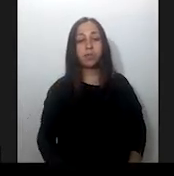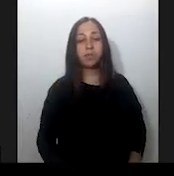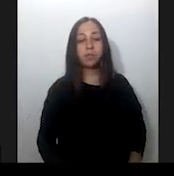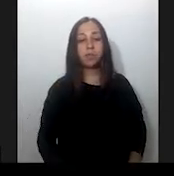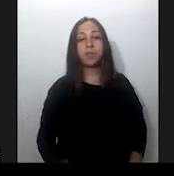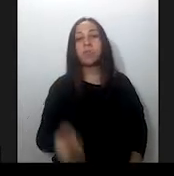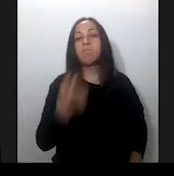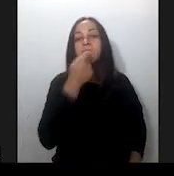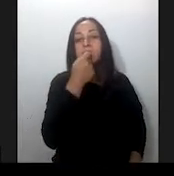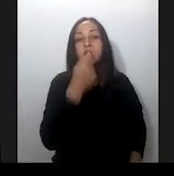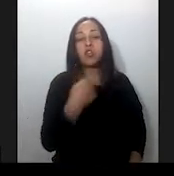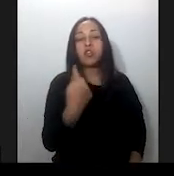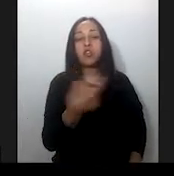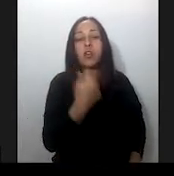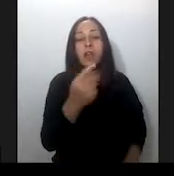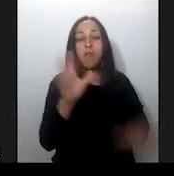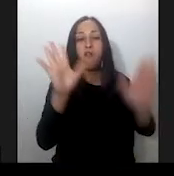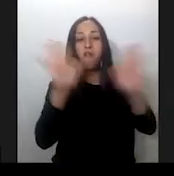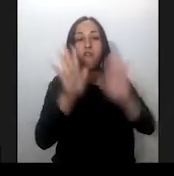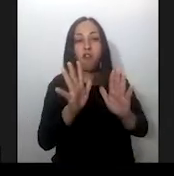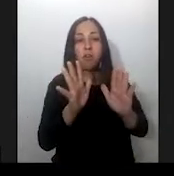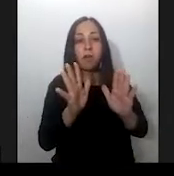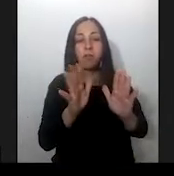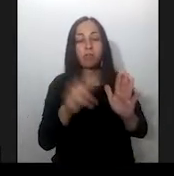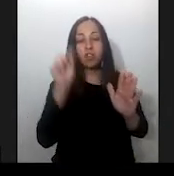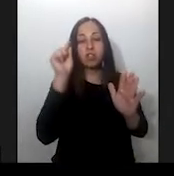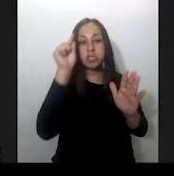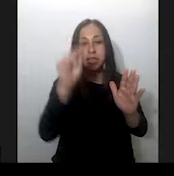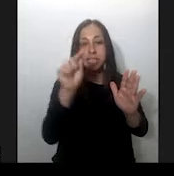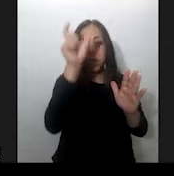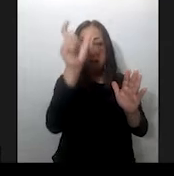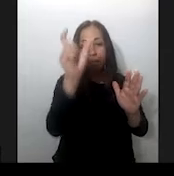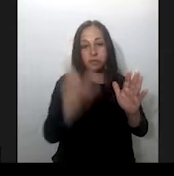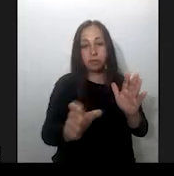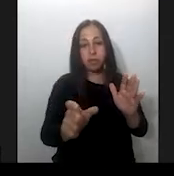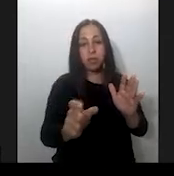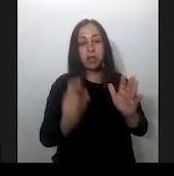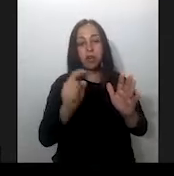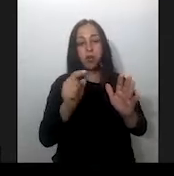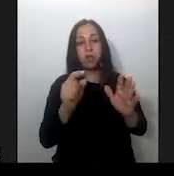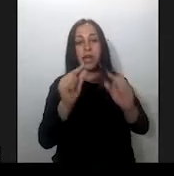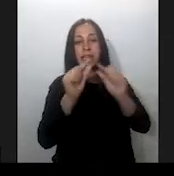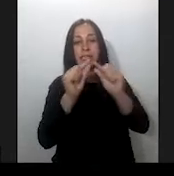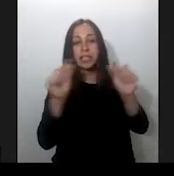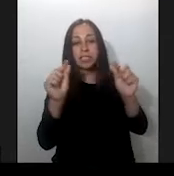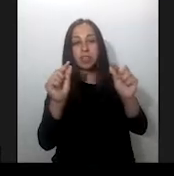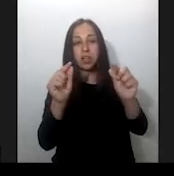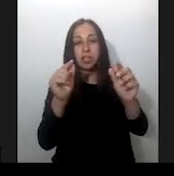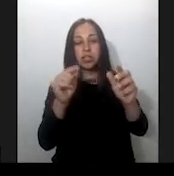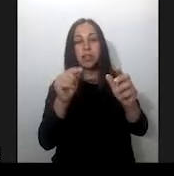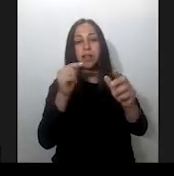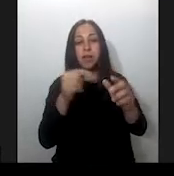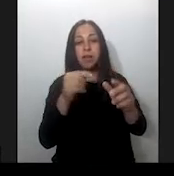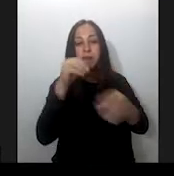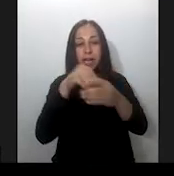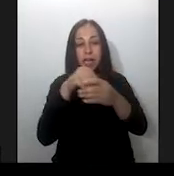Si nosotros quisiéramos darle formato a esto, puedo seleccionarlo y podría darle una alineación en el centro